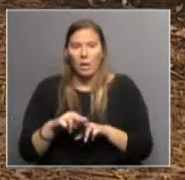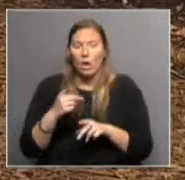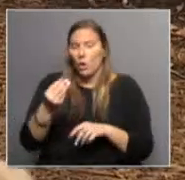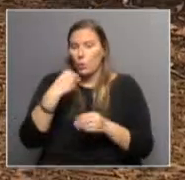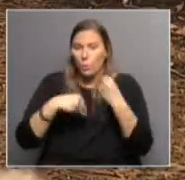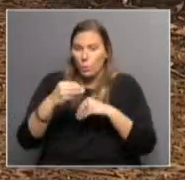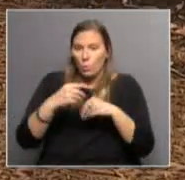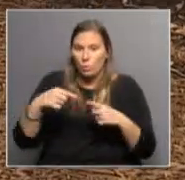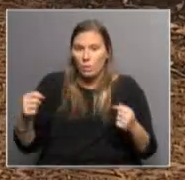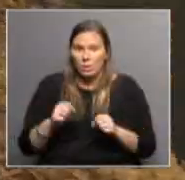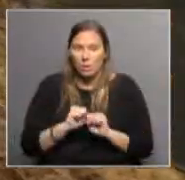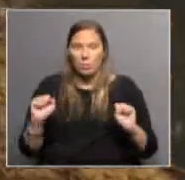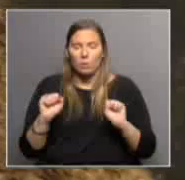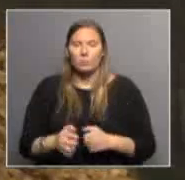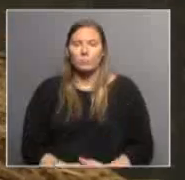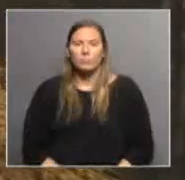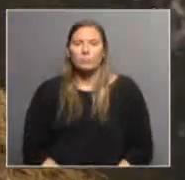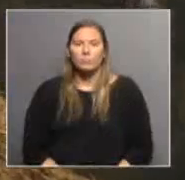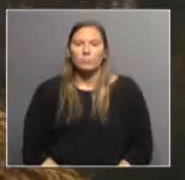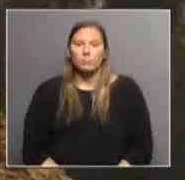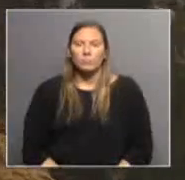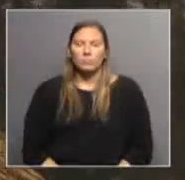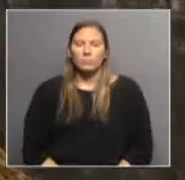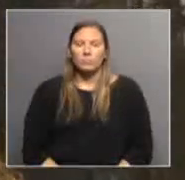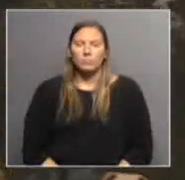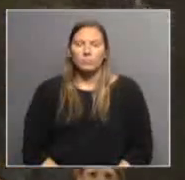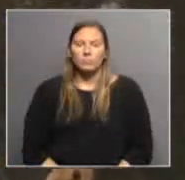nutrientes y cerrar el ciclo de nutrientes en lo posible.